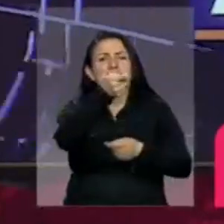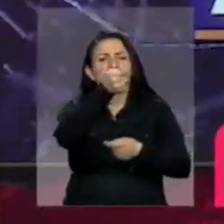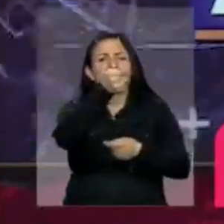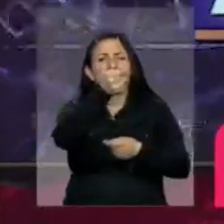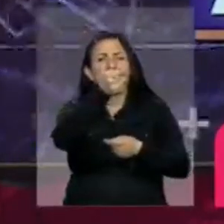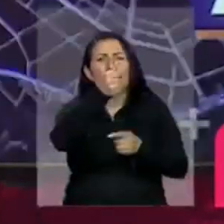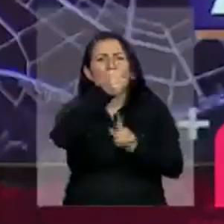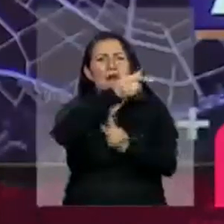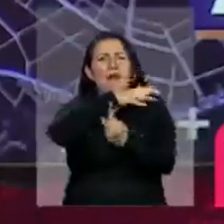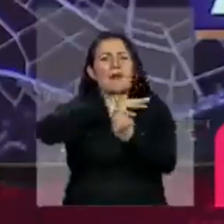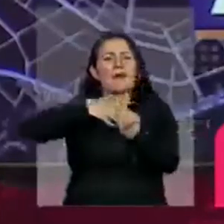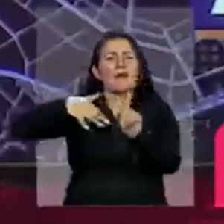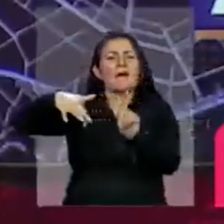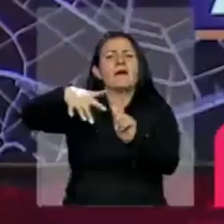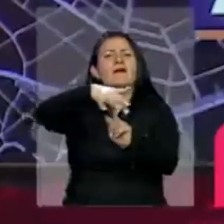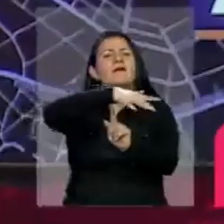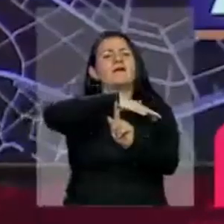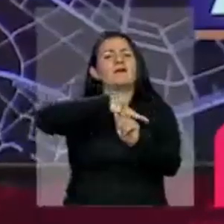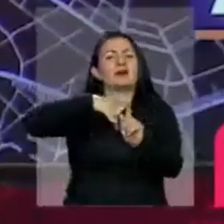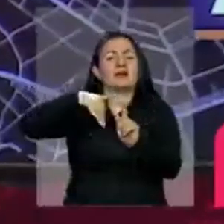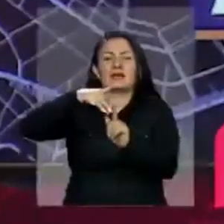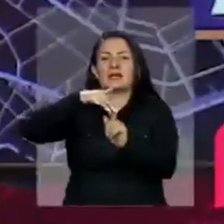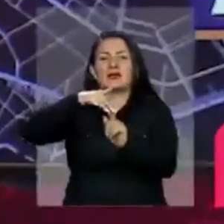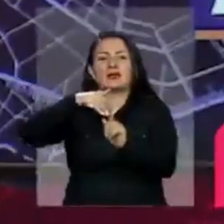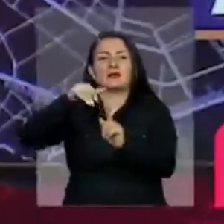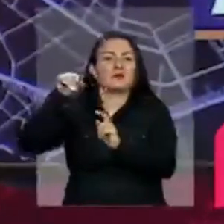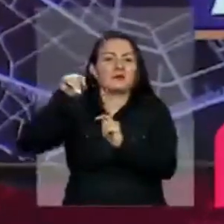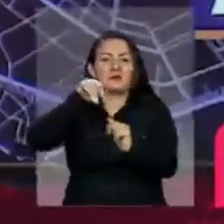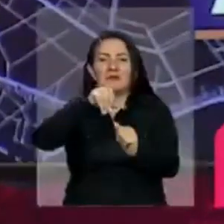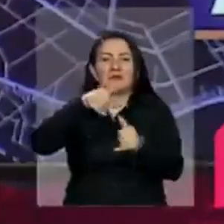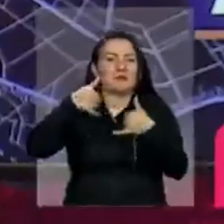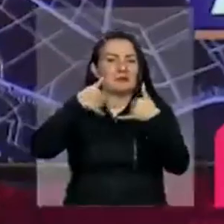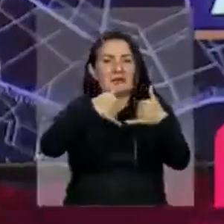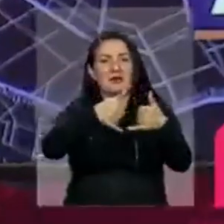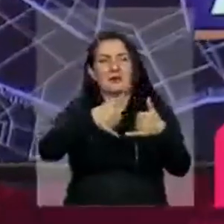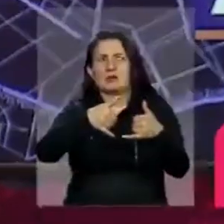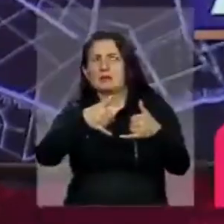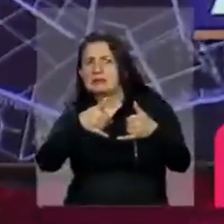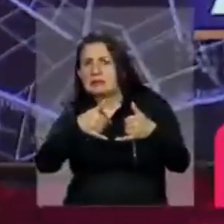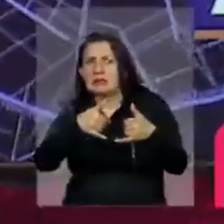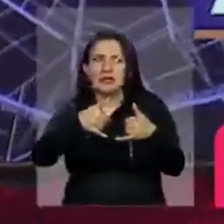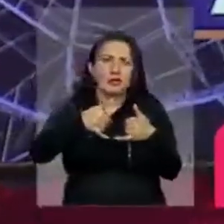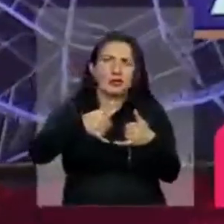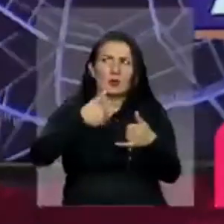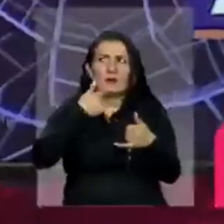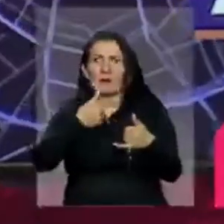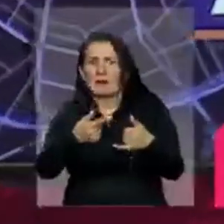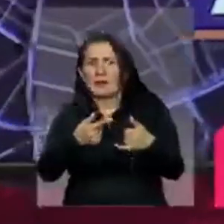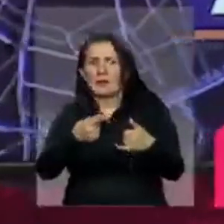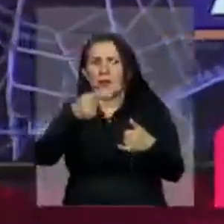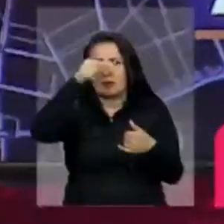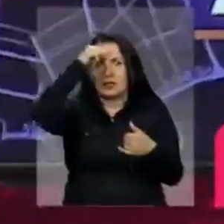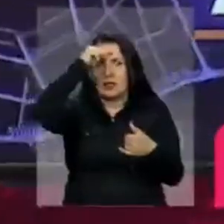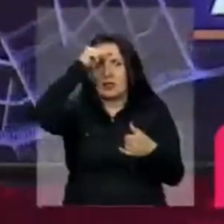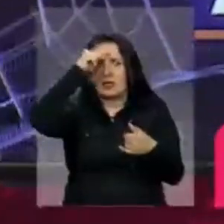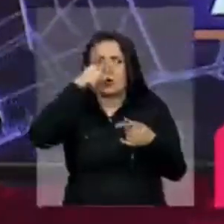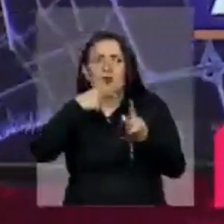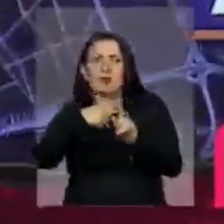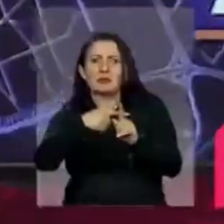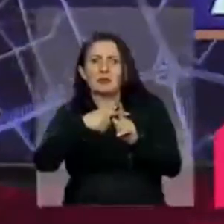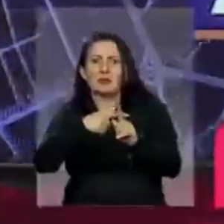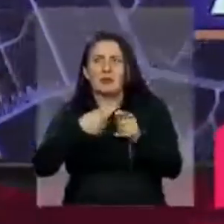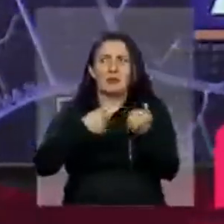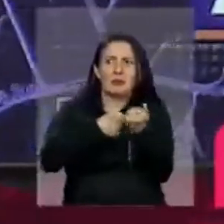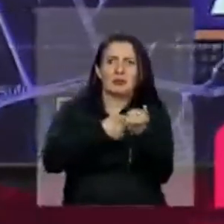Y alrededor de eso, ¿qué pasa? Que no hay premios, que sí hay premios, que dijeron, que no dijeron, que la federación apoya, que no